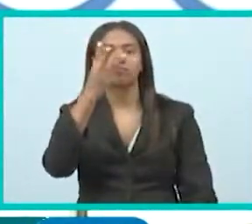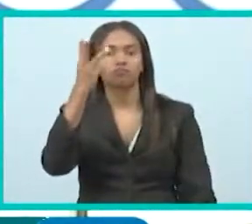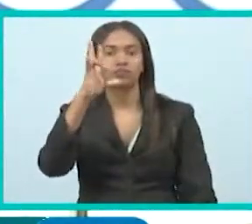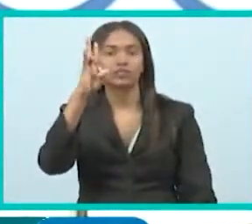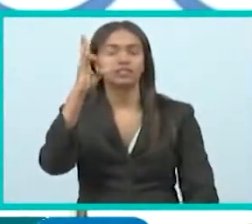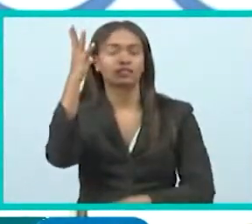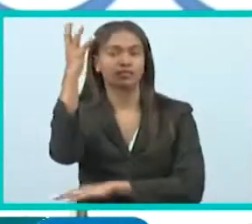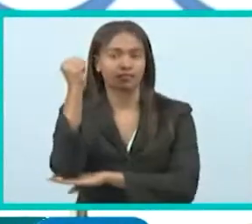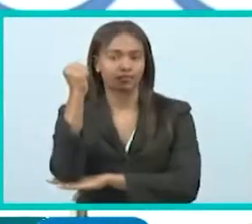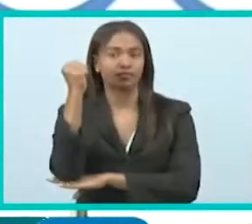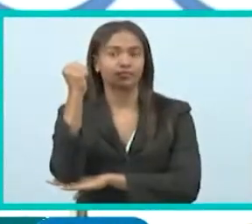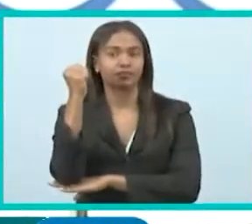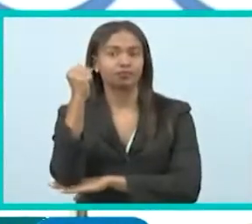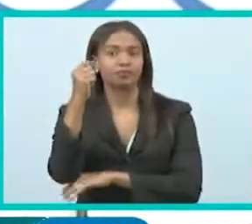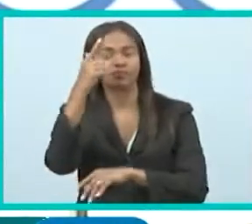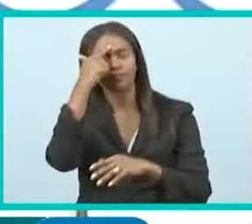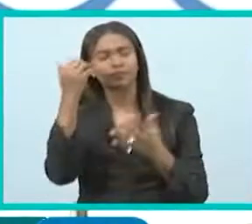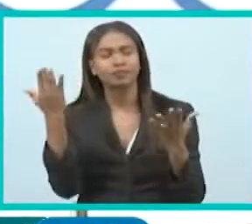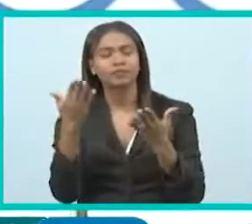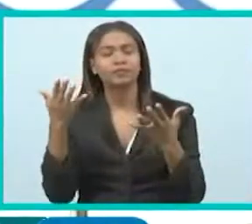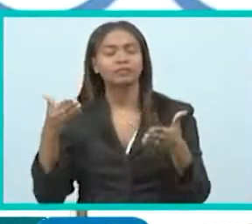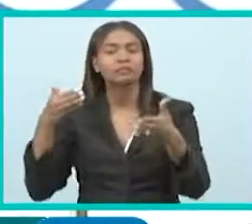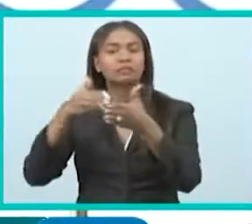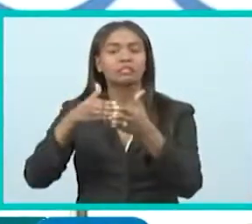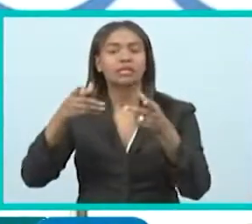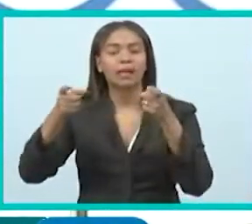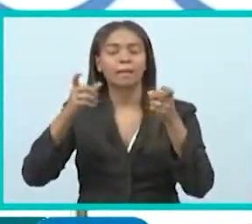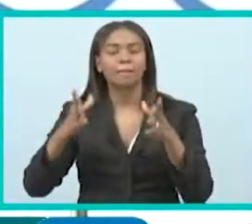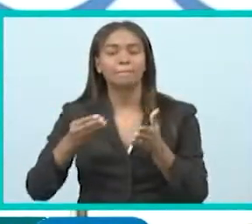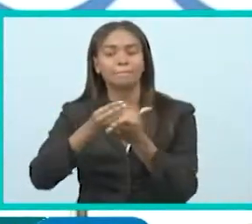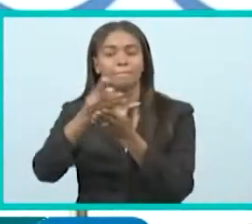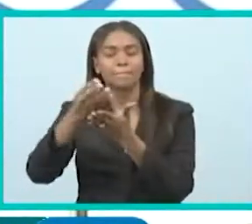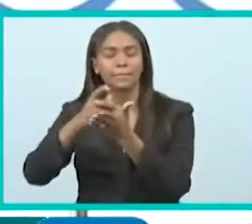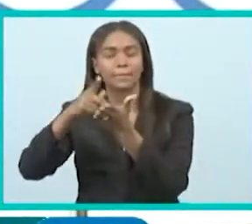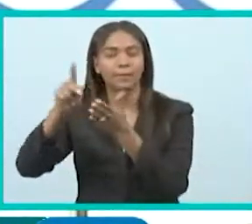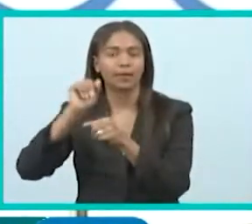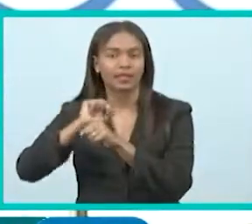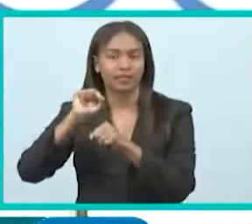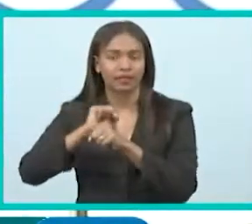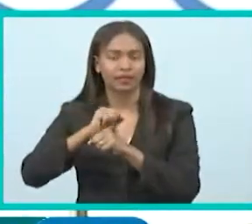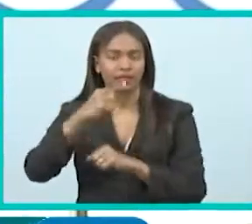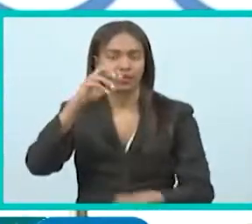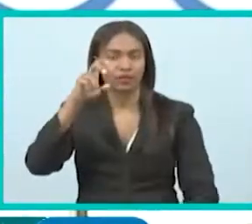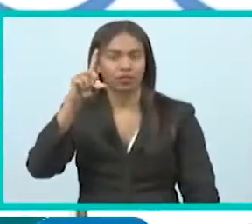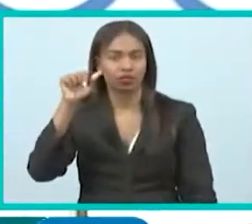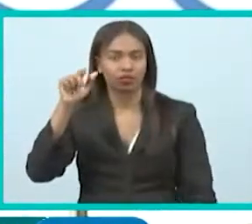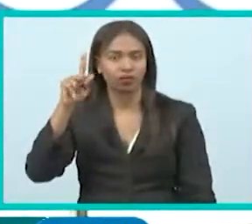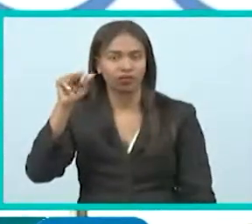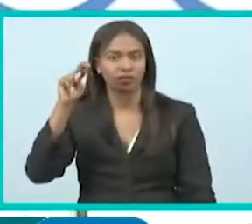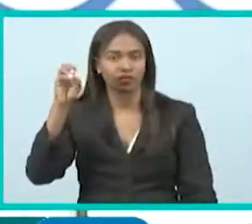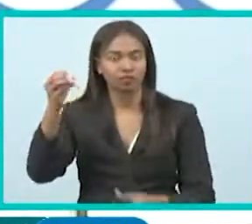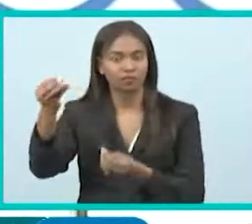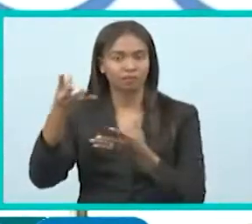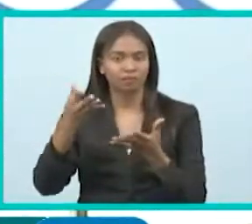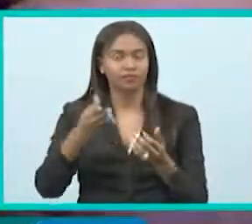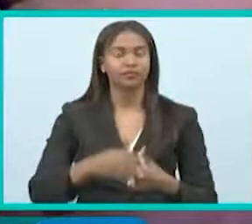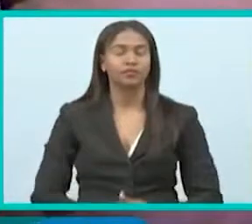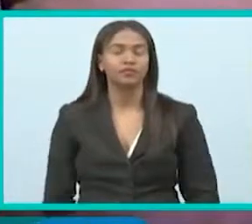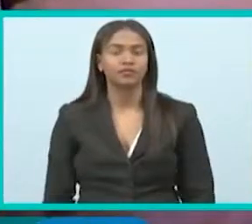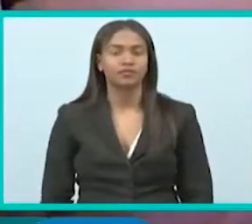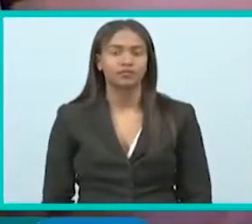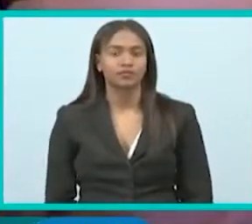de septiembre, precisamente en contra de las administradoras de riesgos de salud, Gioconda Paulino, con la historia.